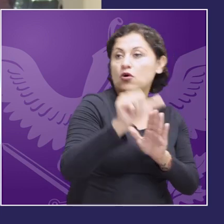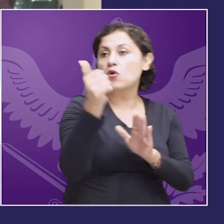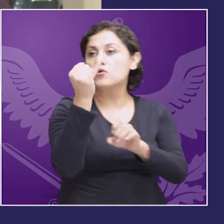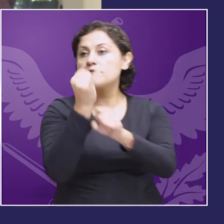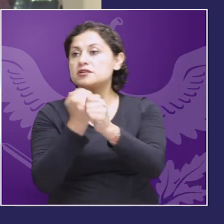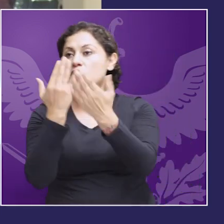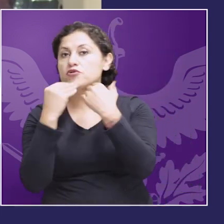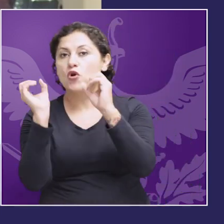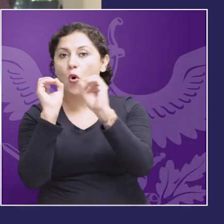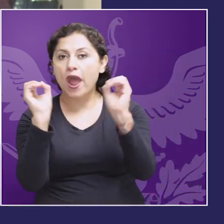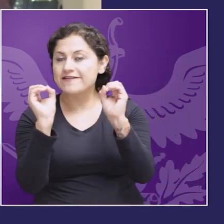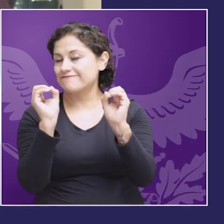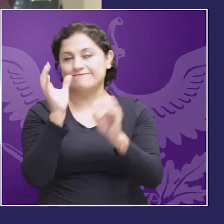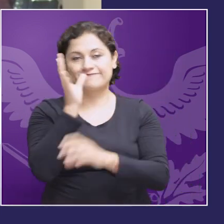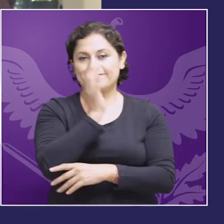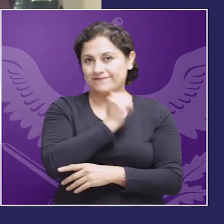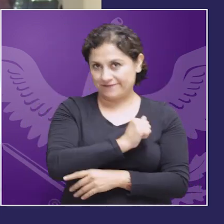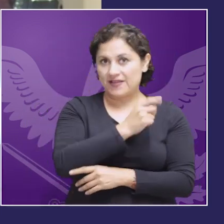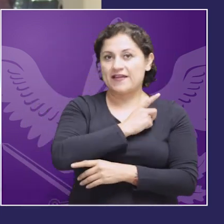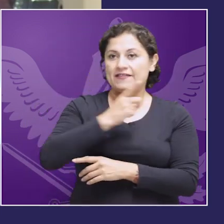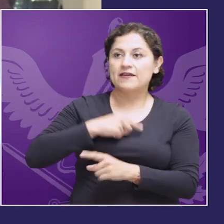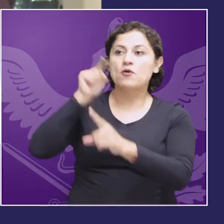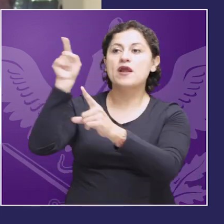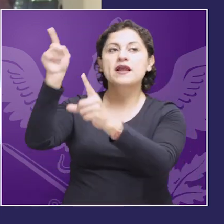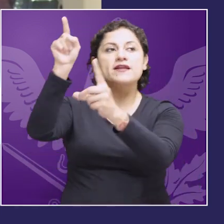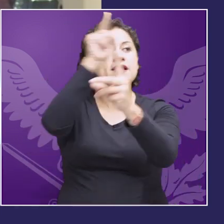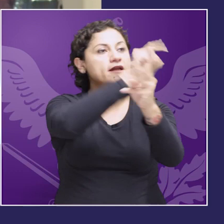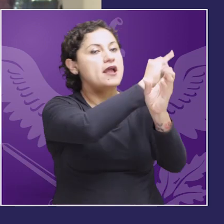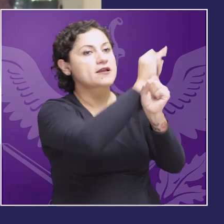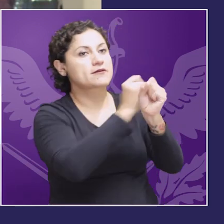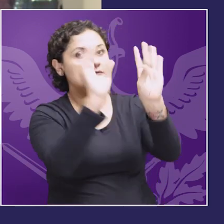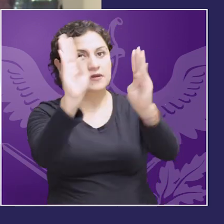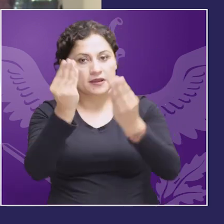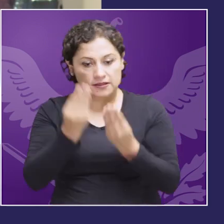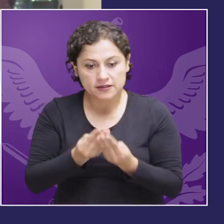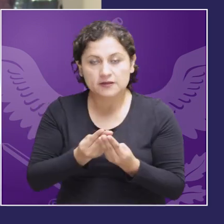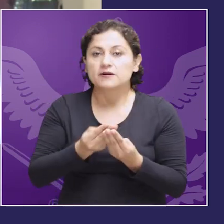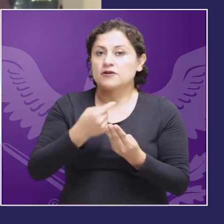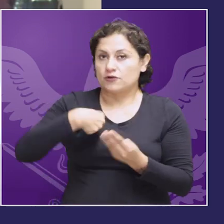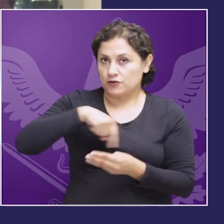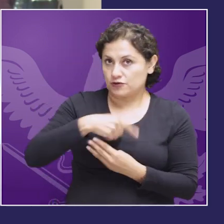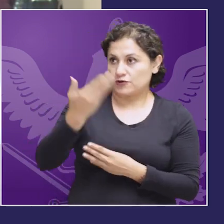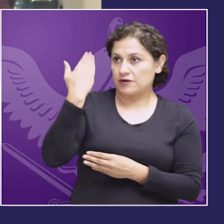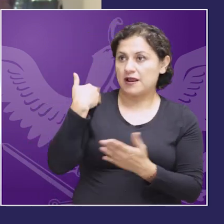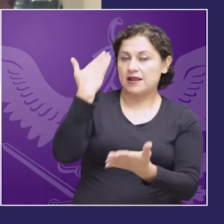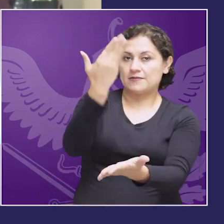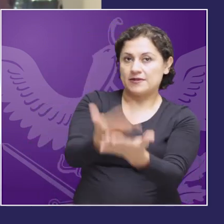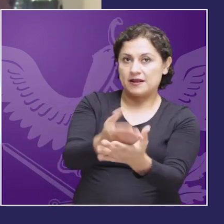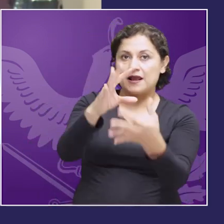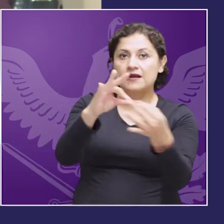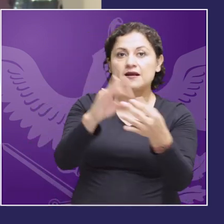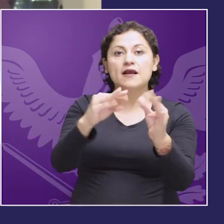lo que estamos planteando de fondo es que aquí se requiere tipos de investigación y metodologías que sean